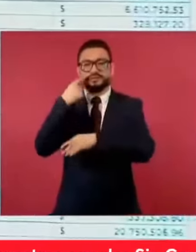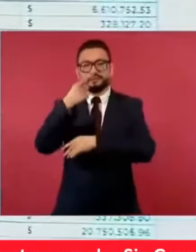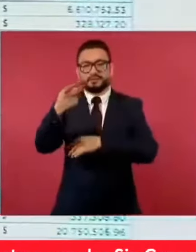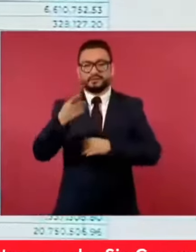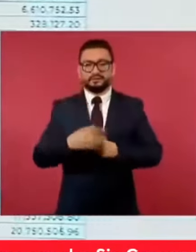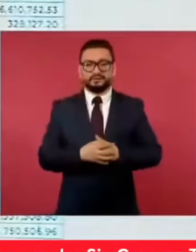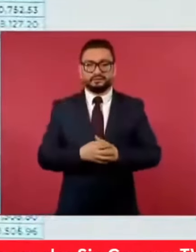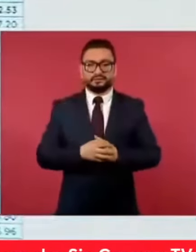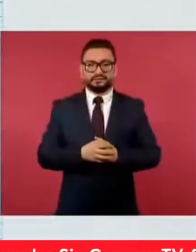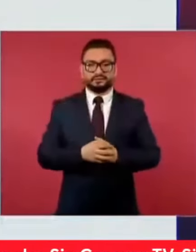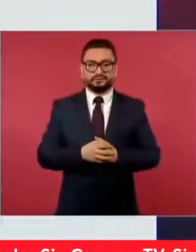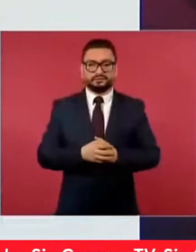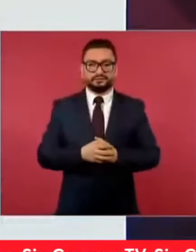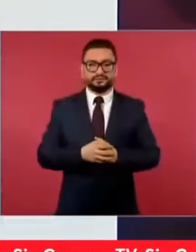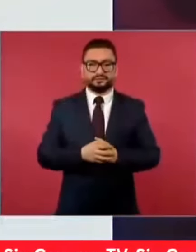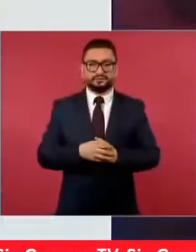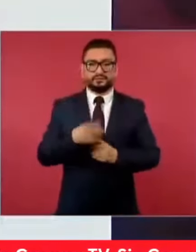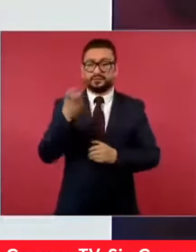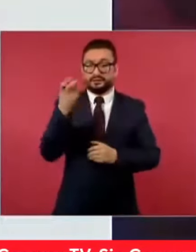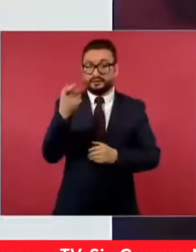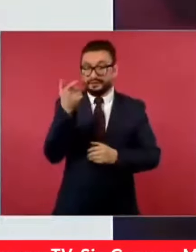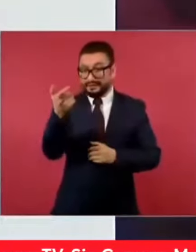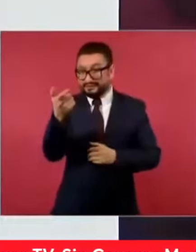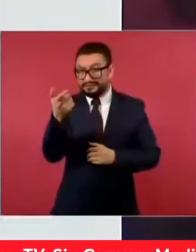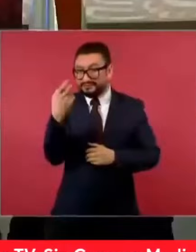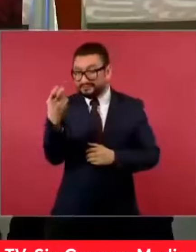pero ni siquiera es lo que ganan,